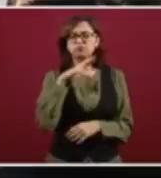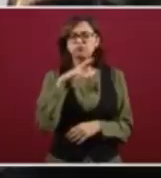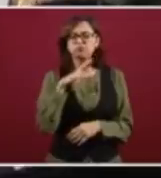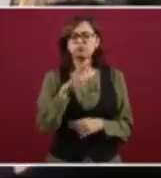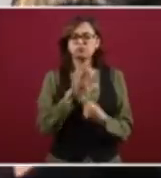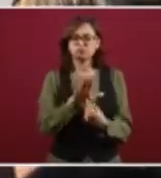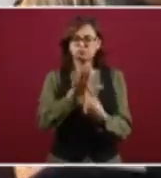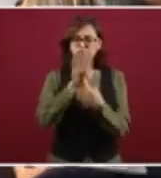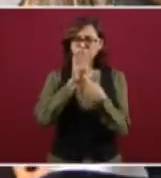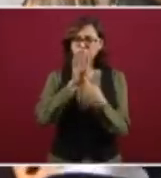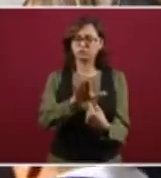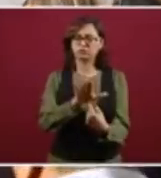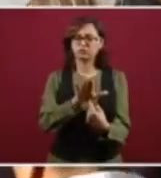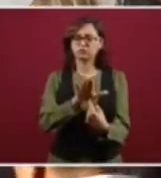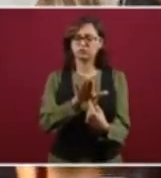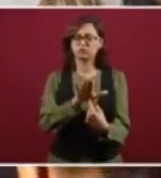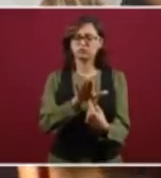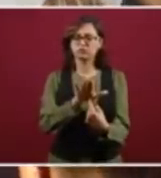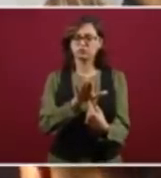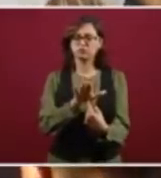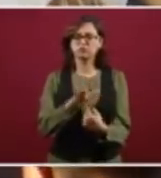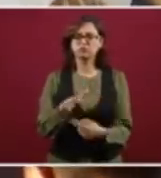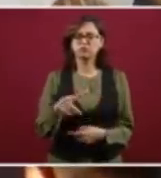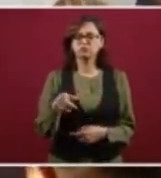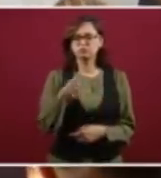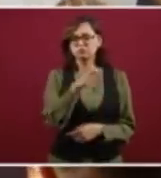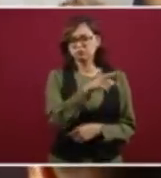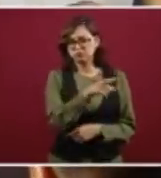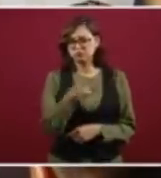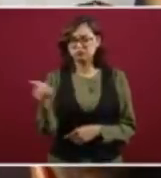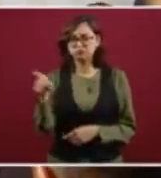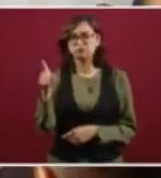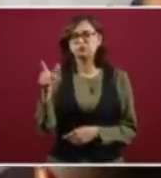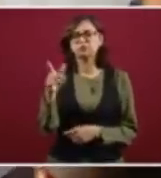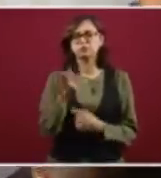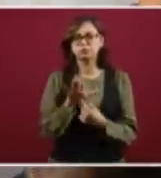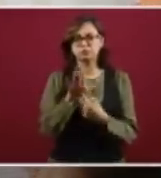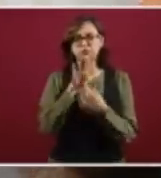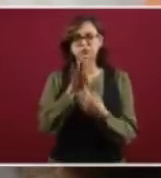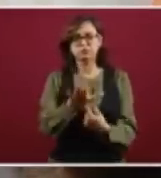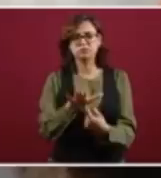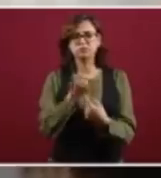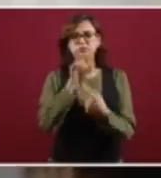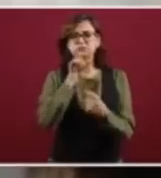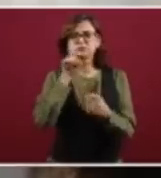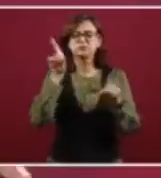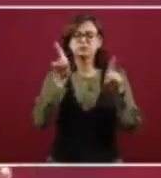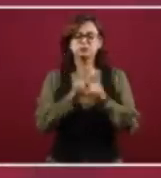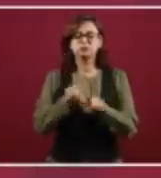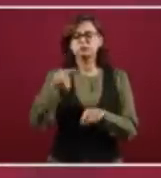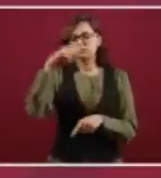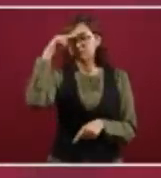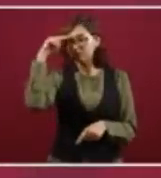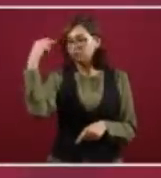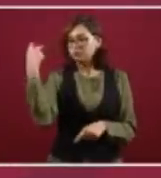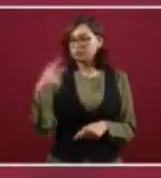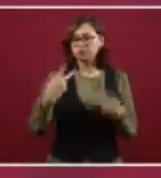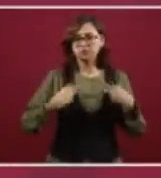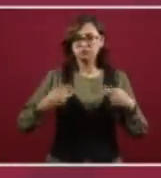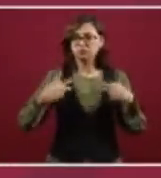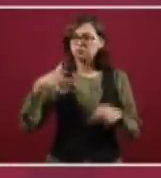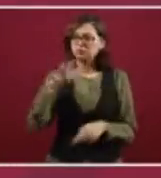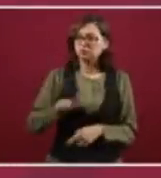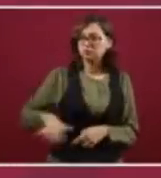presentarles a ustedes y a través de ustedes al pueblo de México este